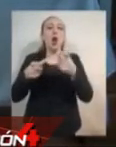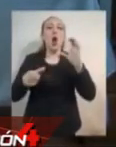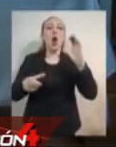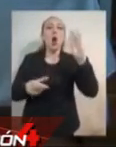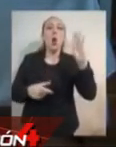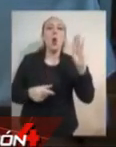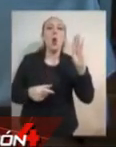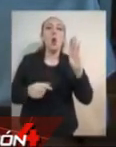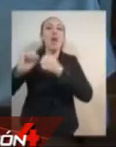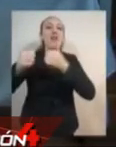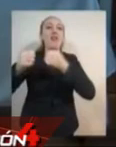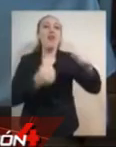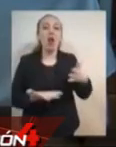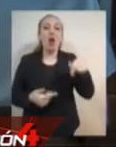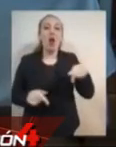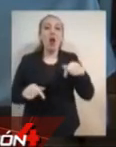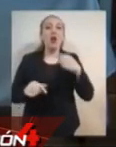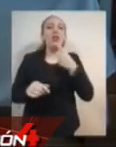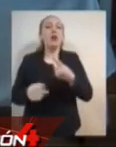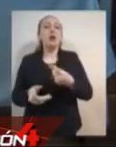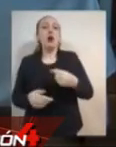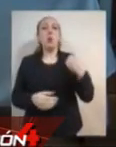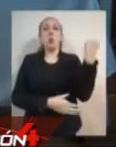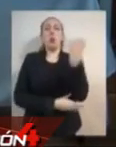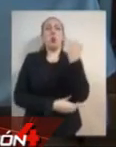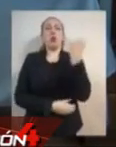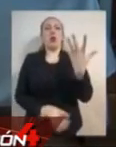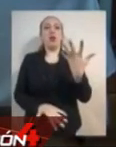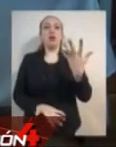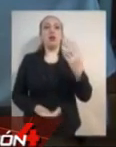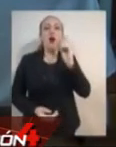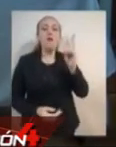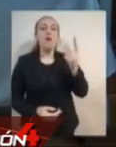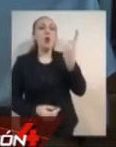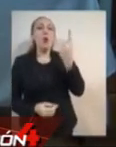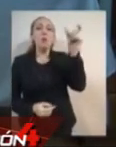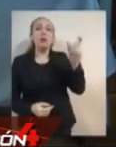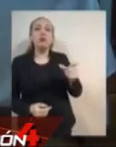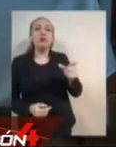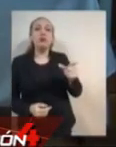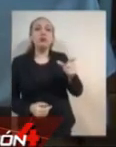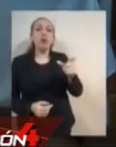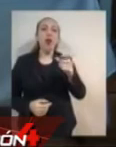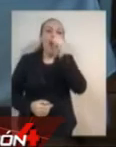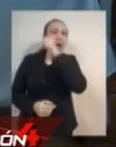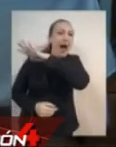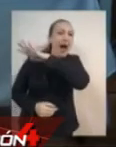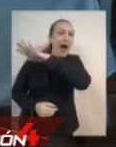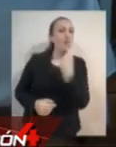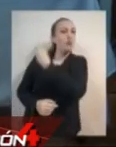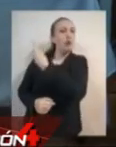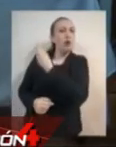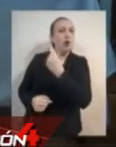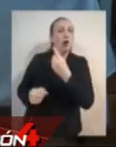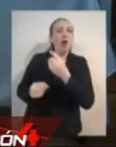Bariloche, que tuvieron un importante desempeño rescatando una persona, un poblador que había quedado